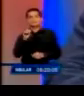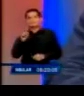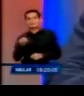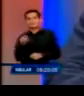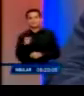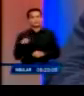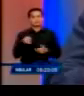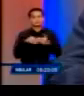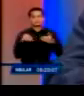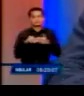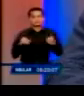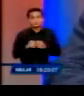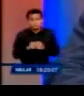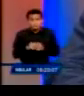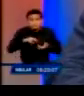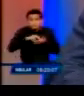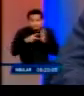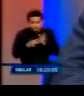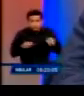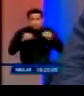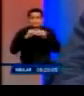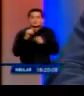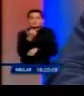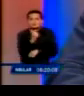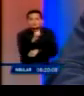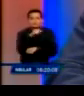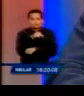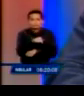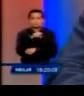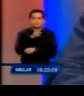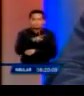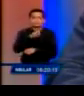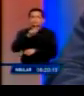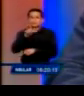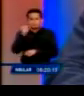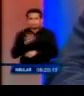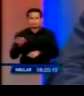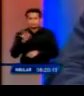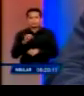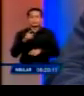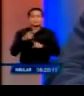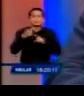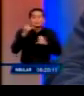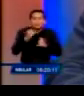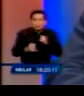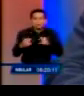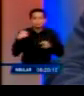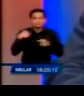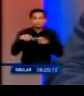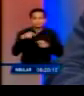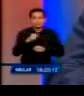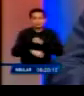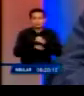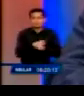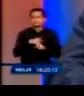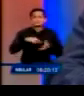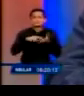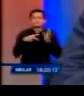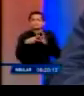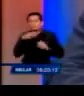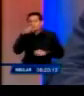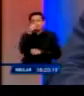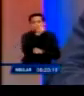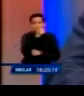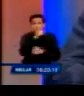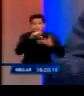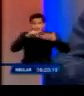millones de dólares, teniendo un incremento del 10.21% en el último año. ¿Eso qué es lo que nos refleja y nos permite ver que el